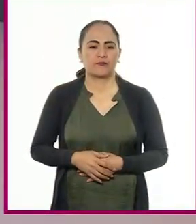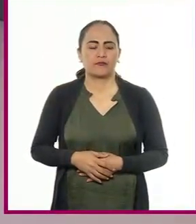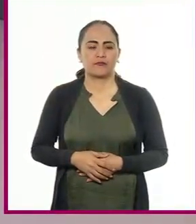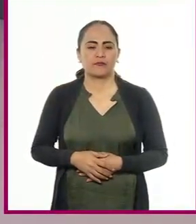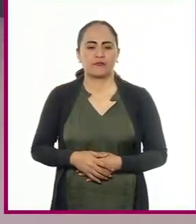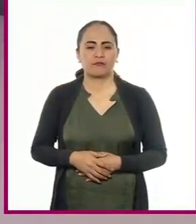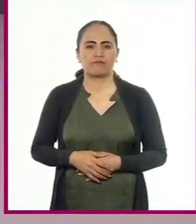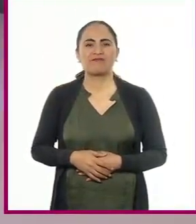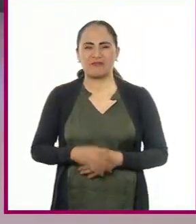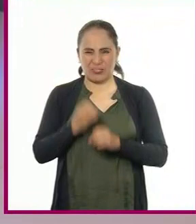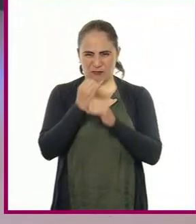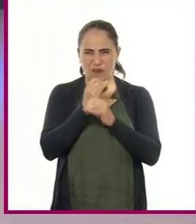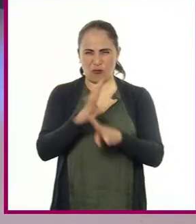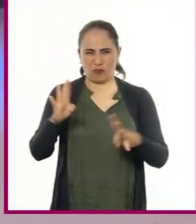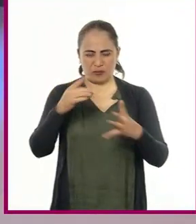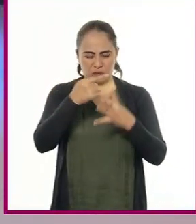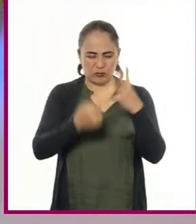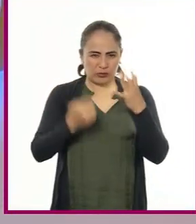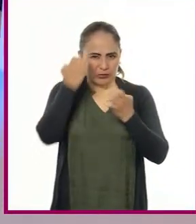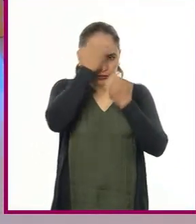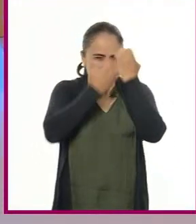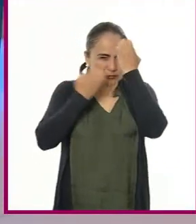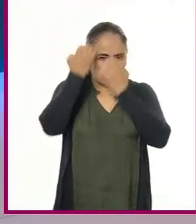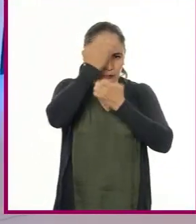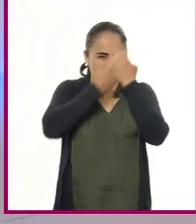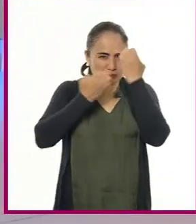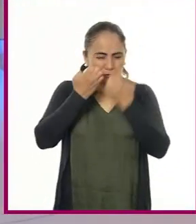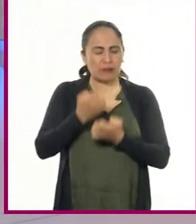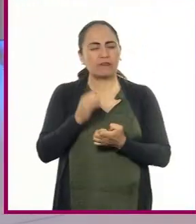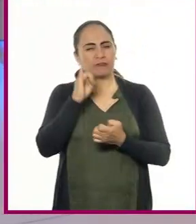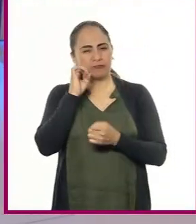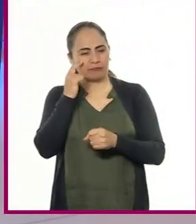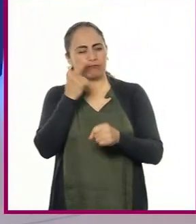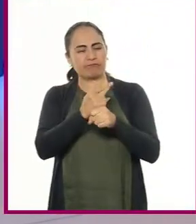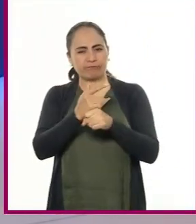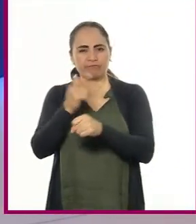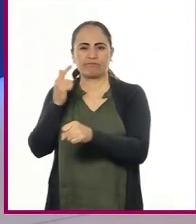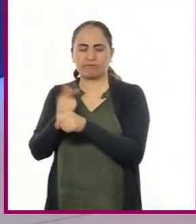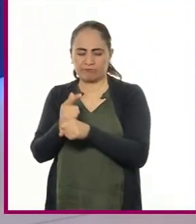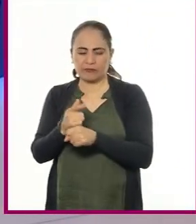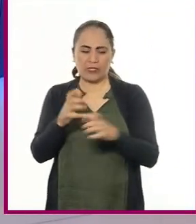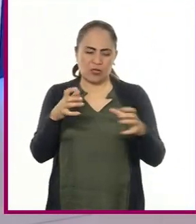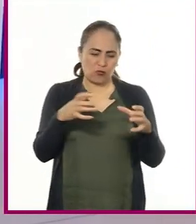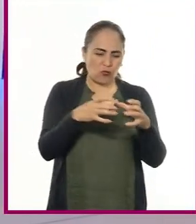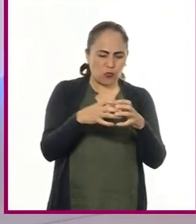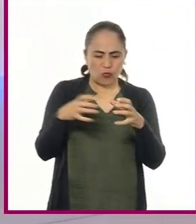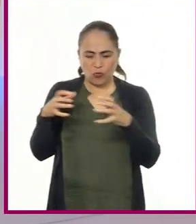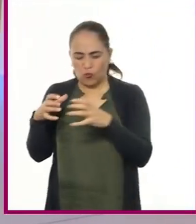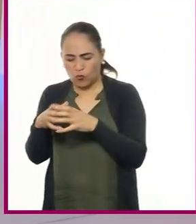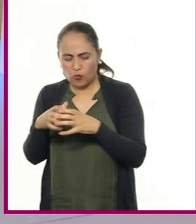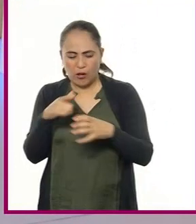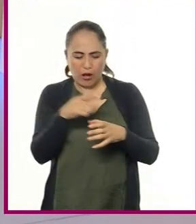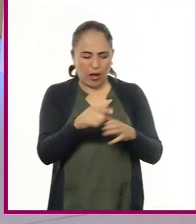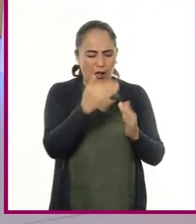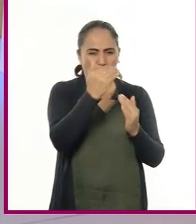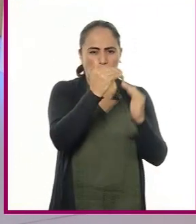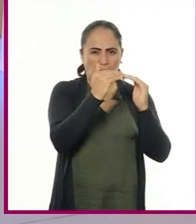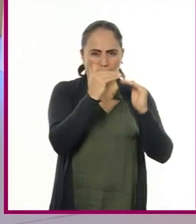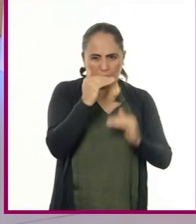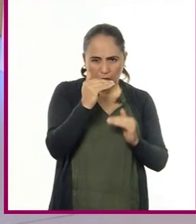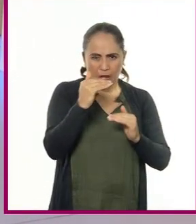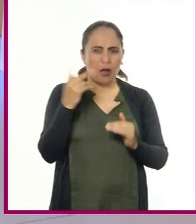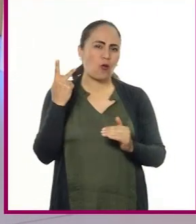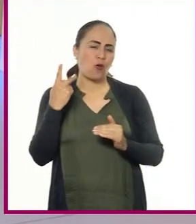El tener estos datos y su análisis, se conoce la vulnerabilidad para así diseñar estrategias y reducir los